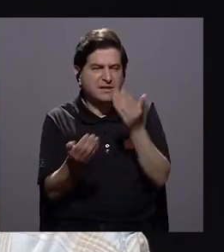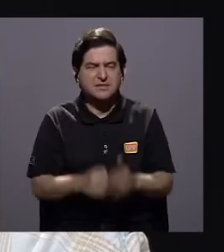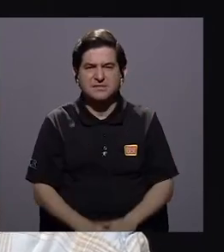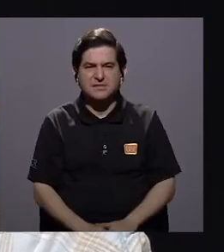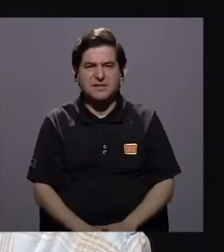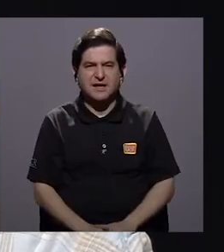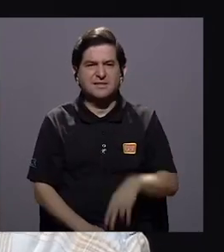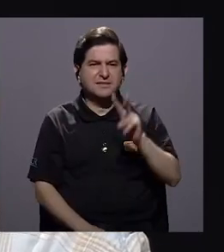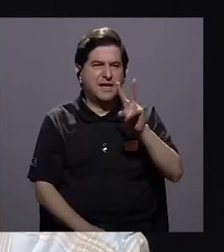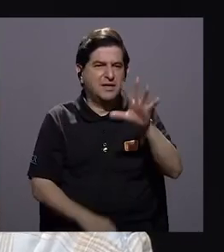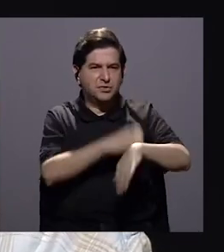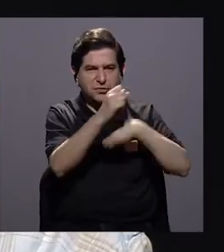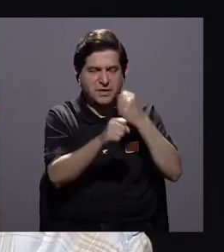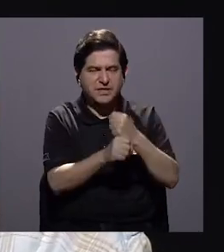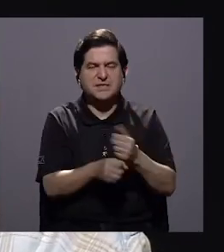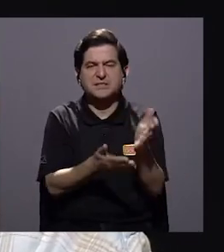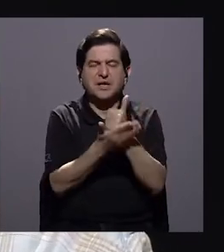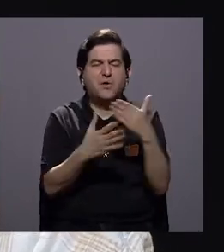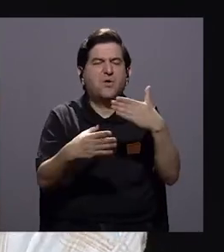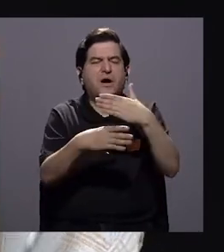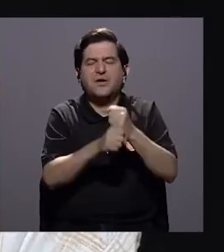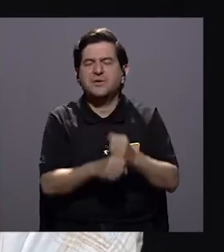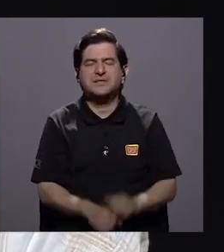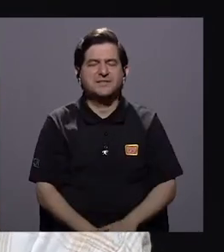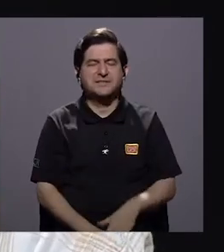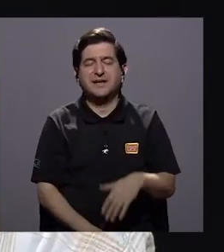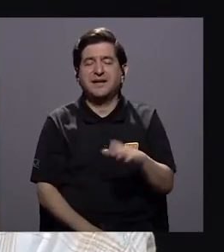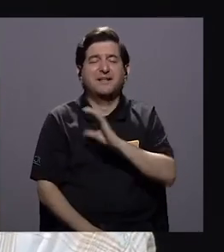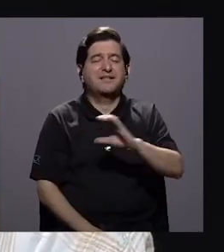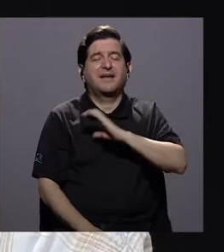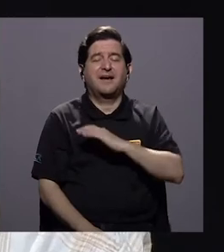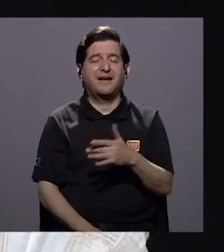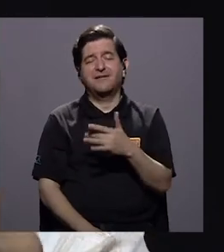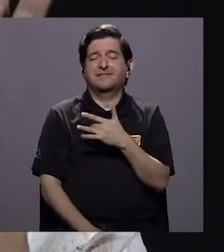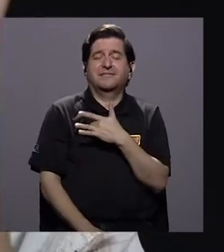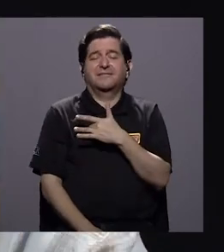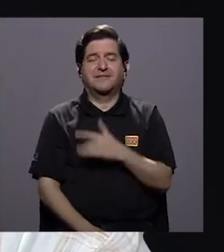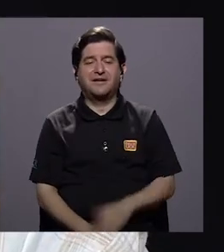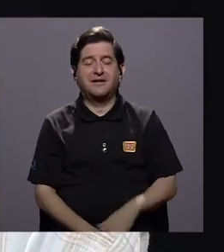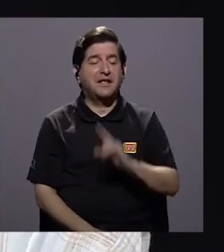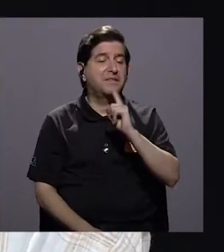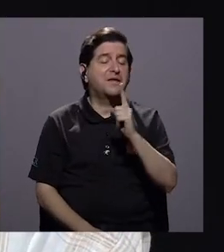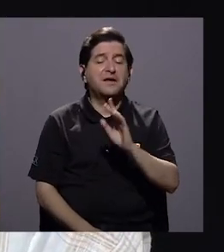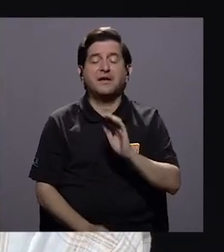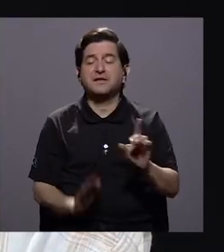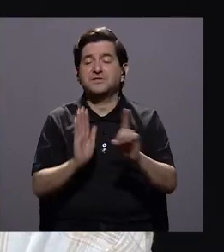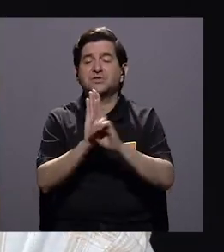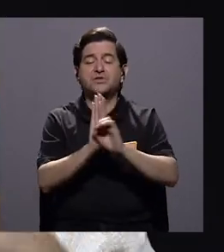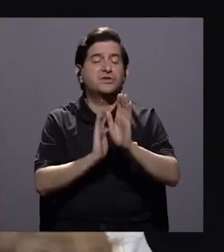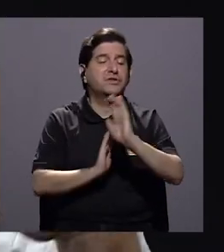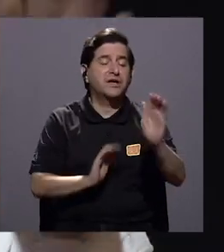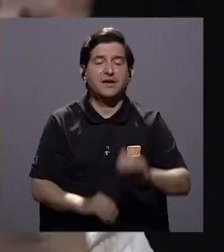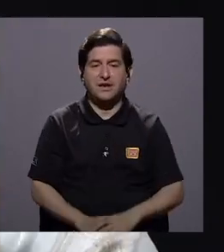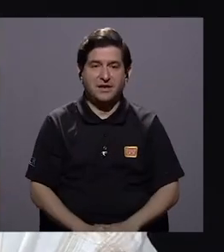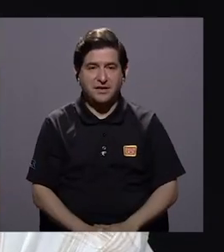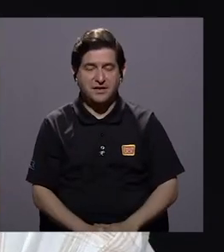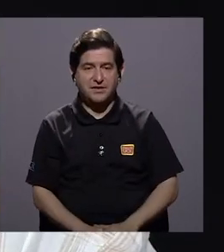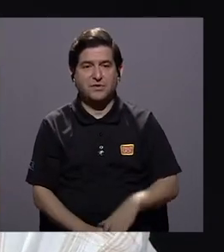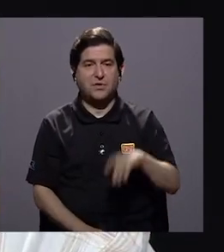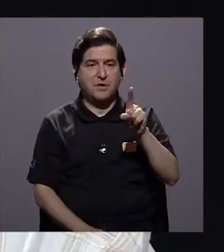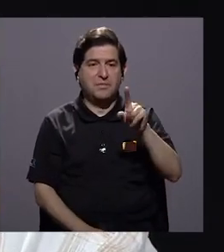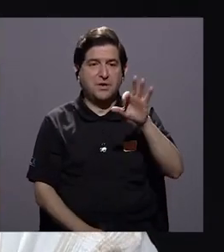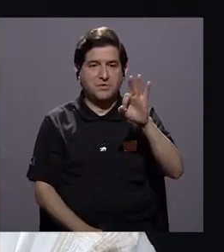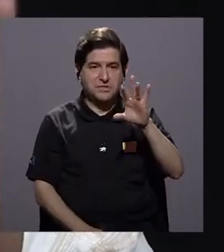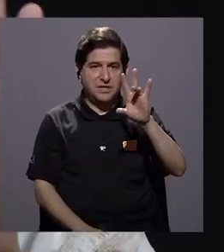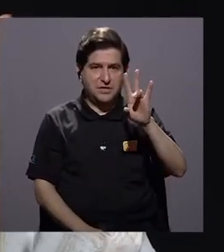estratos de cada 25 años se hacía algo romántico por los niños. Declaración de los Derechos del Niño, se asumían los niños,